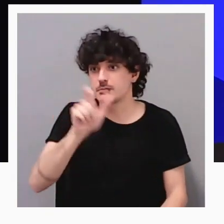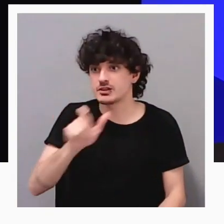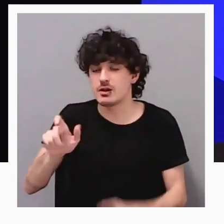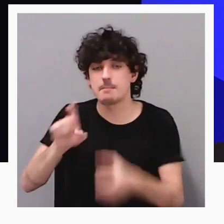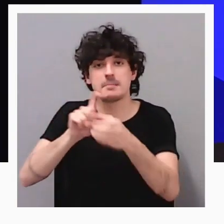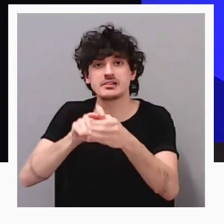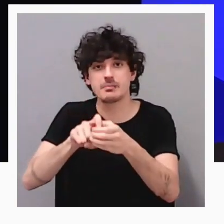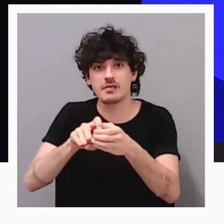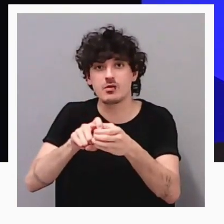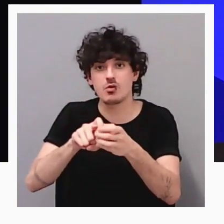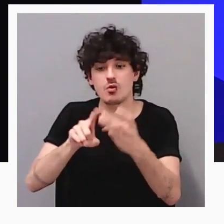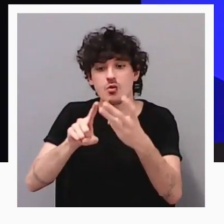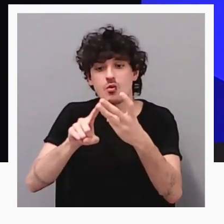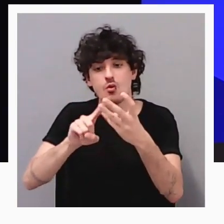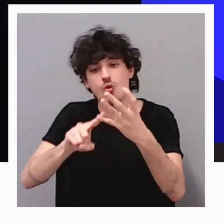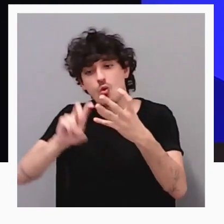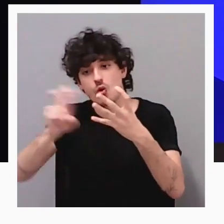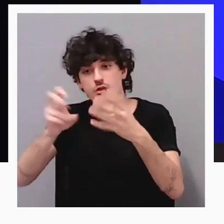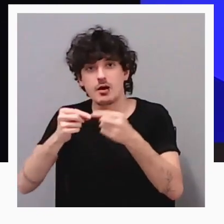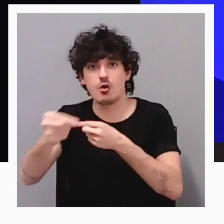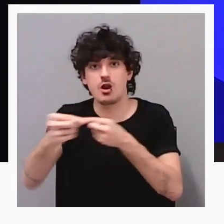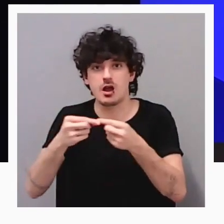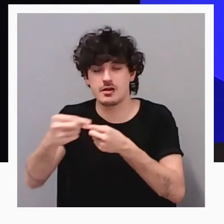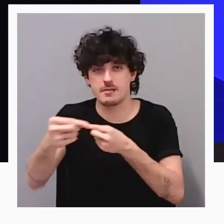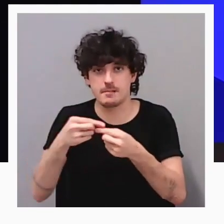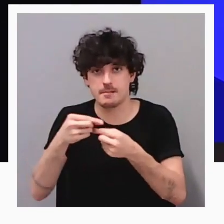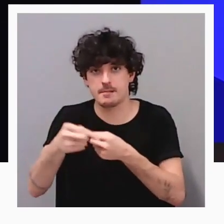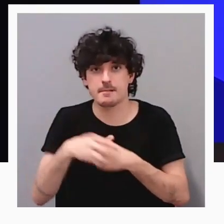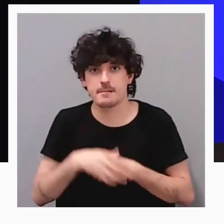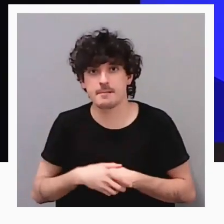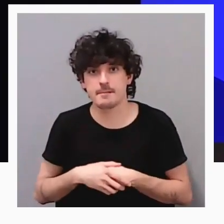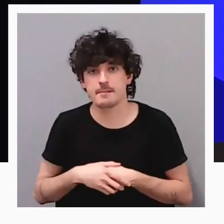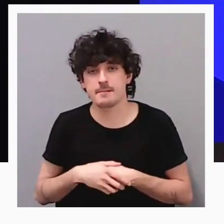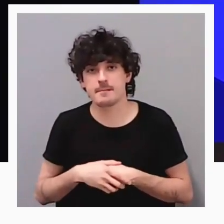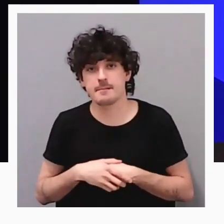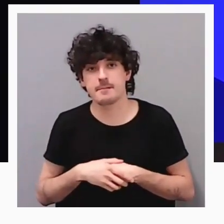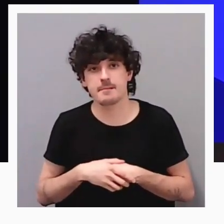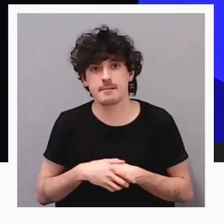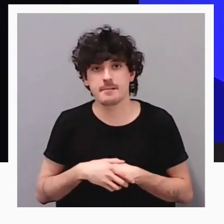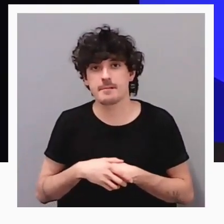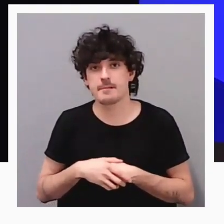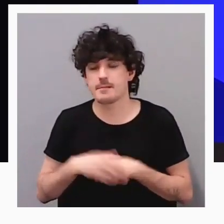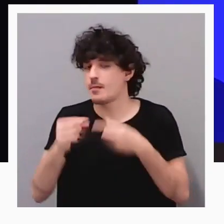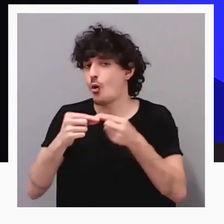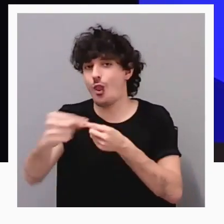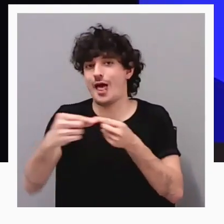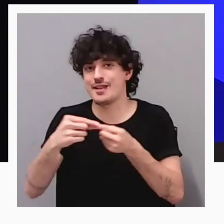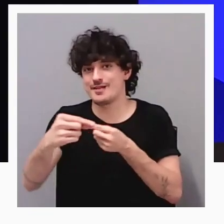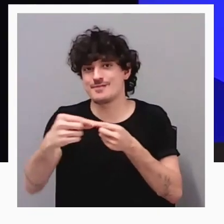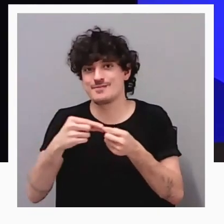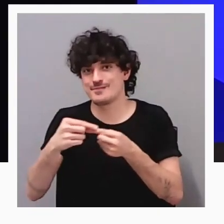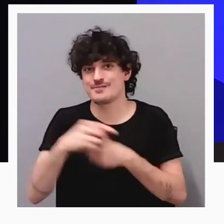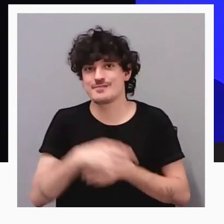virtual. Online a partir de Barcelona. Pues no, creo que está... Ok, está online. Está online. O sea que está en la nube, o sea